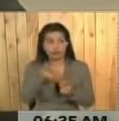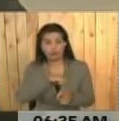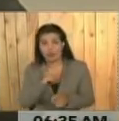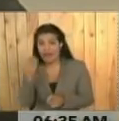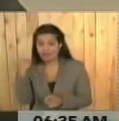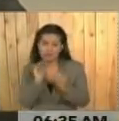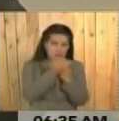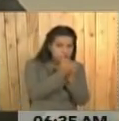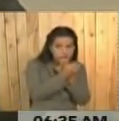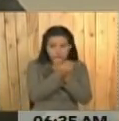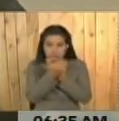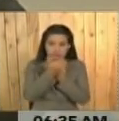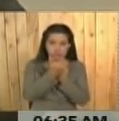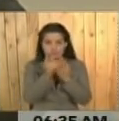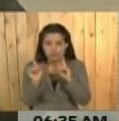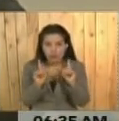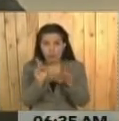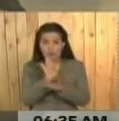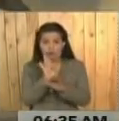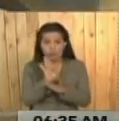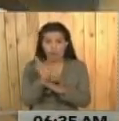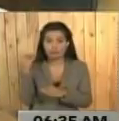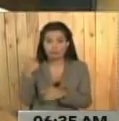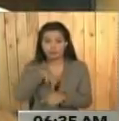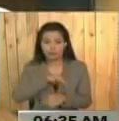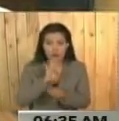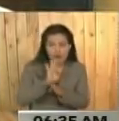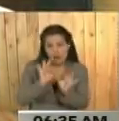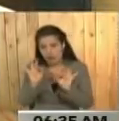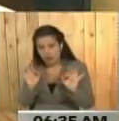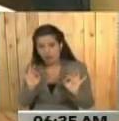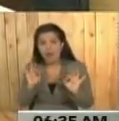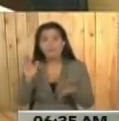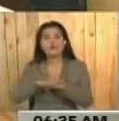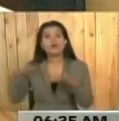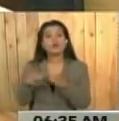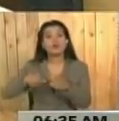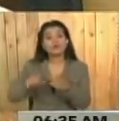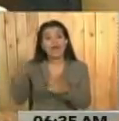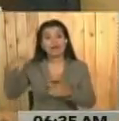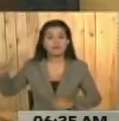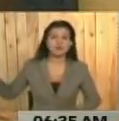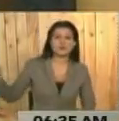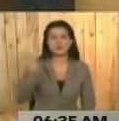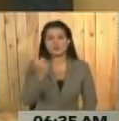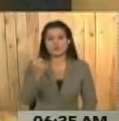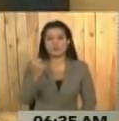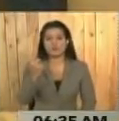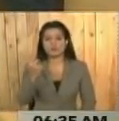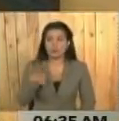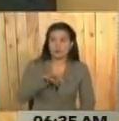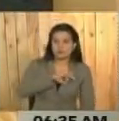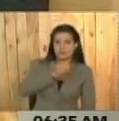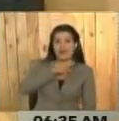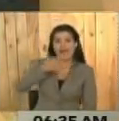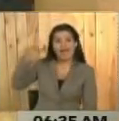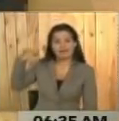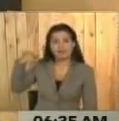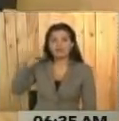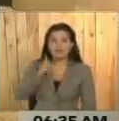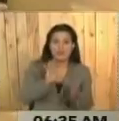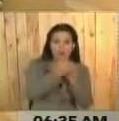para que cuando llegaba cuando llegaba ese viejo la dis cuando llegaba la dis a los Estados a los pueblos uno tienea